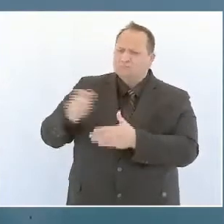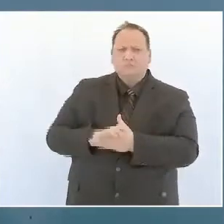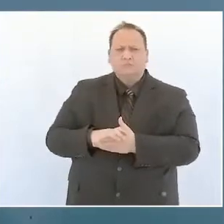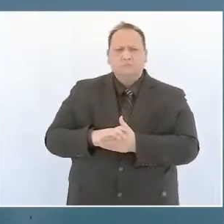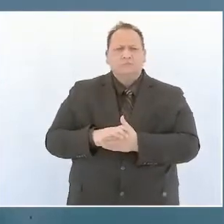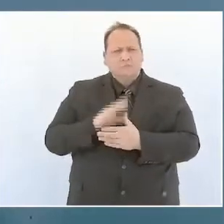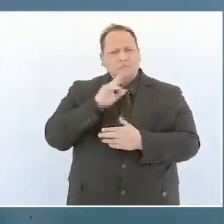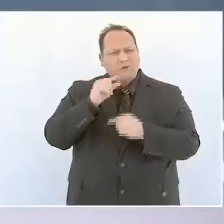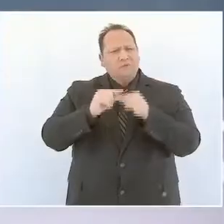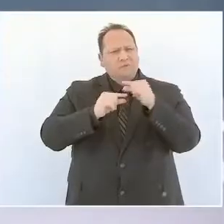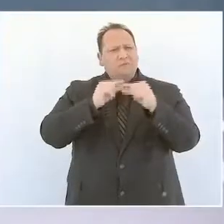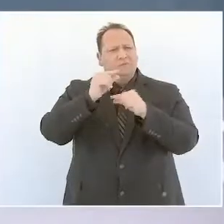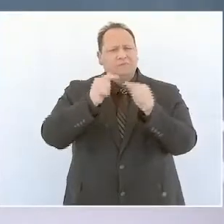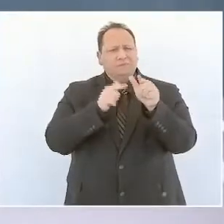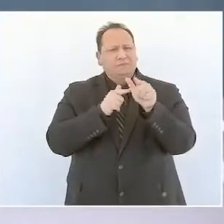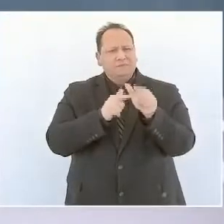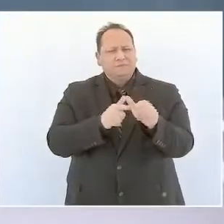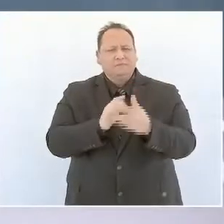mejorándose,